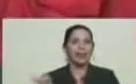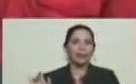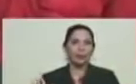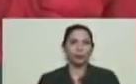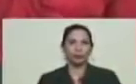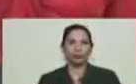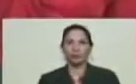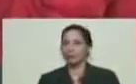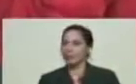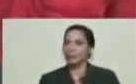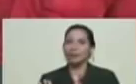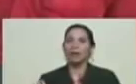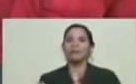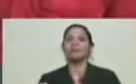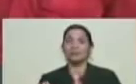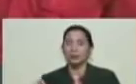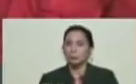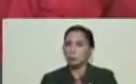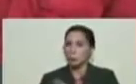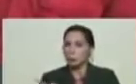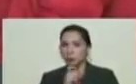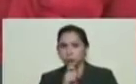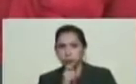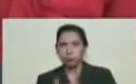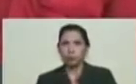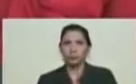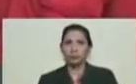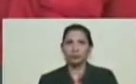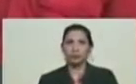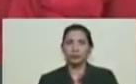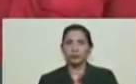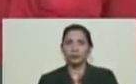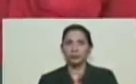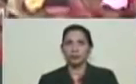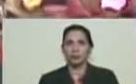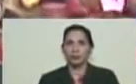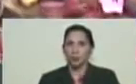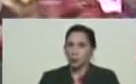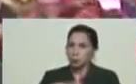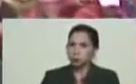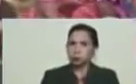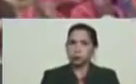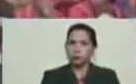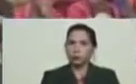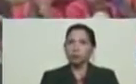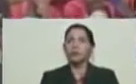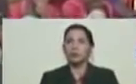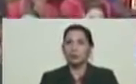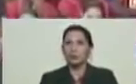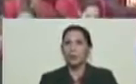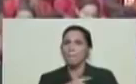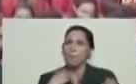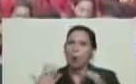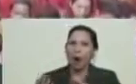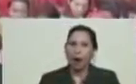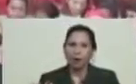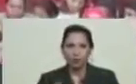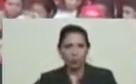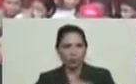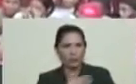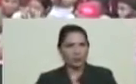violencia terrorista con el intento de homicidio a nuestro presidente Nicolás